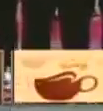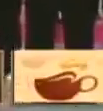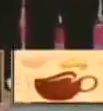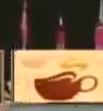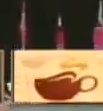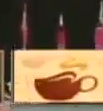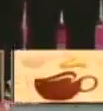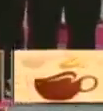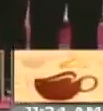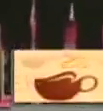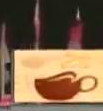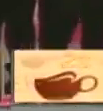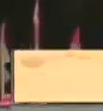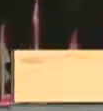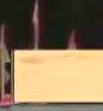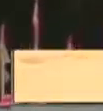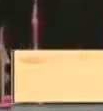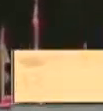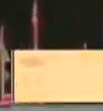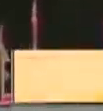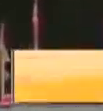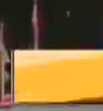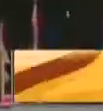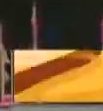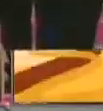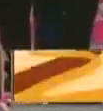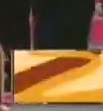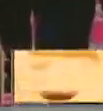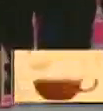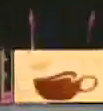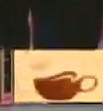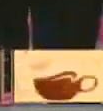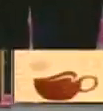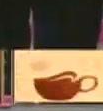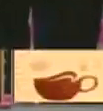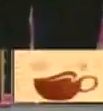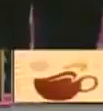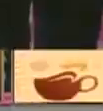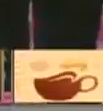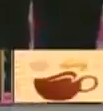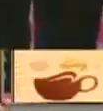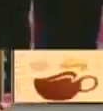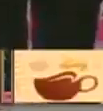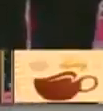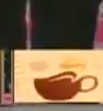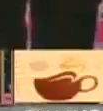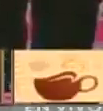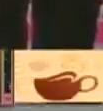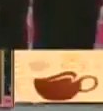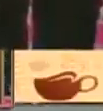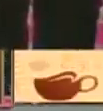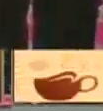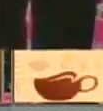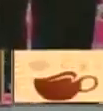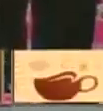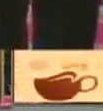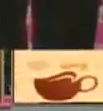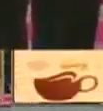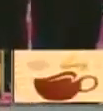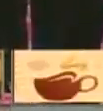¡Viva Bolívar! ¡Que viva Chávez! ¡Que viva Maduro! ¡Que viva Luis